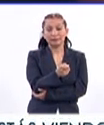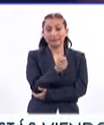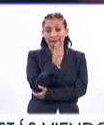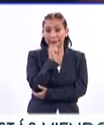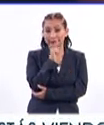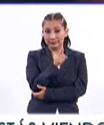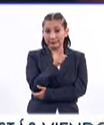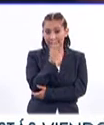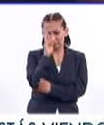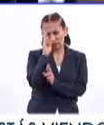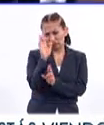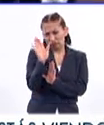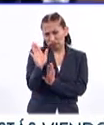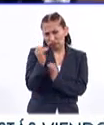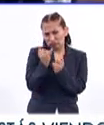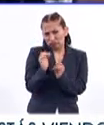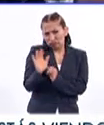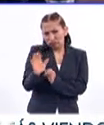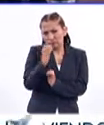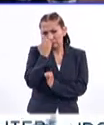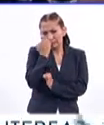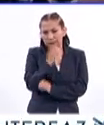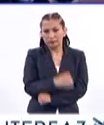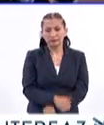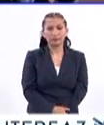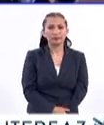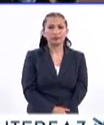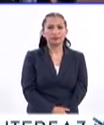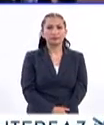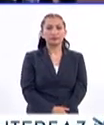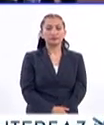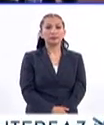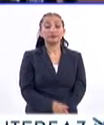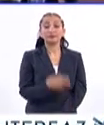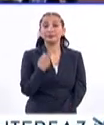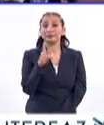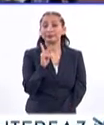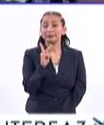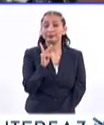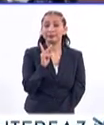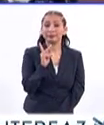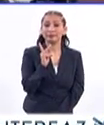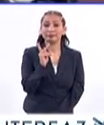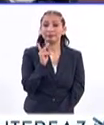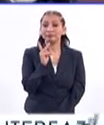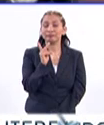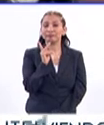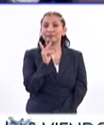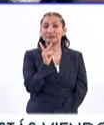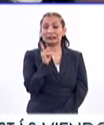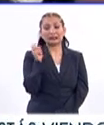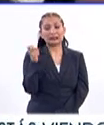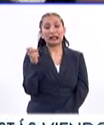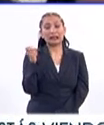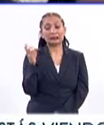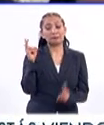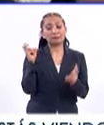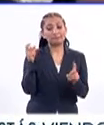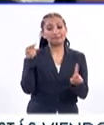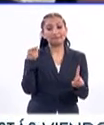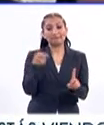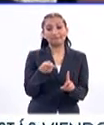También respetando la autonomía de las escuelas. Pero este es un